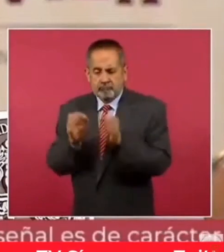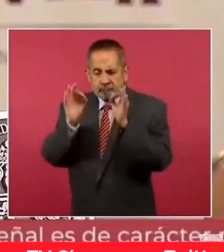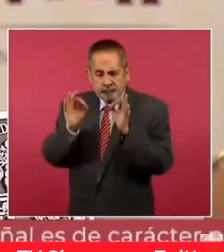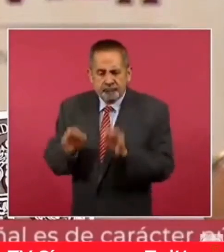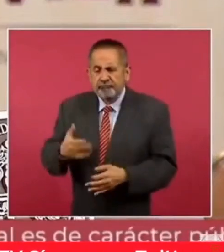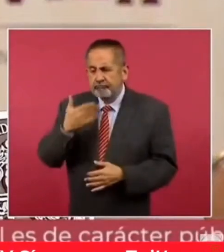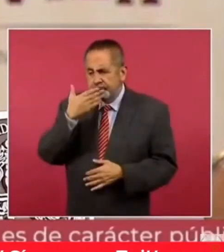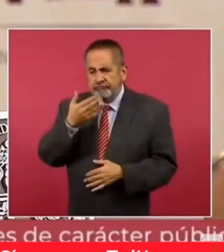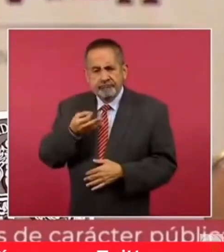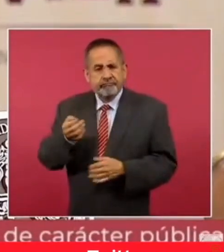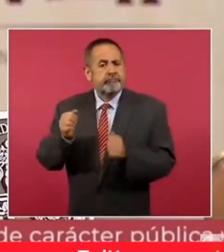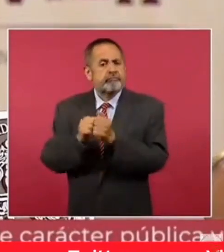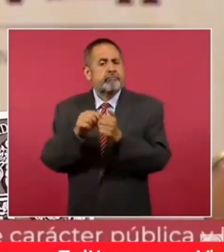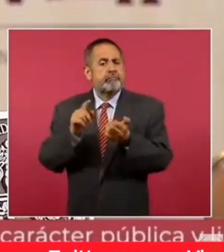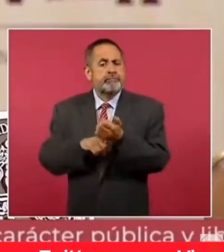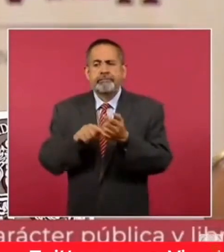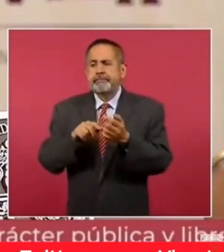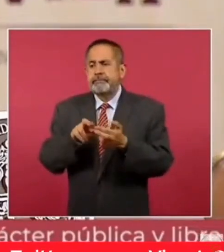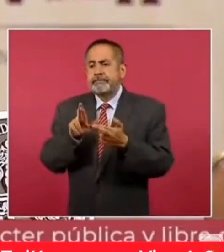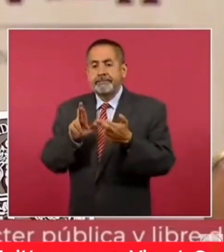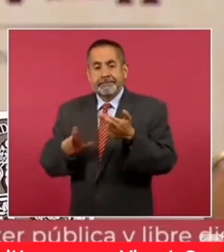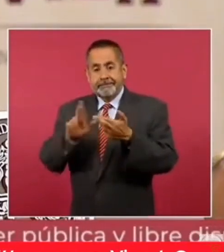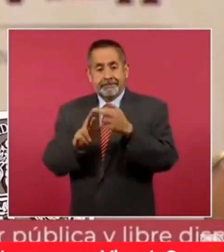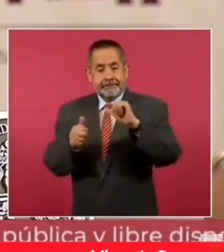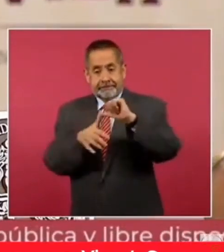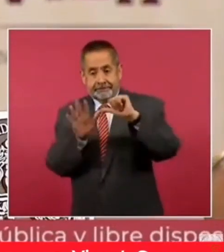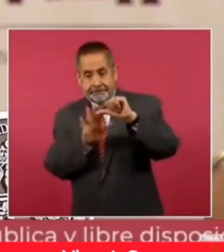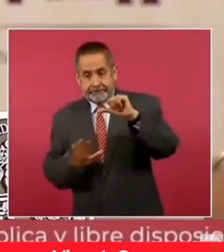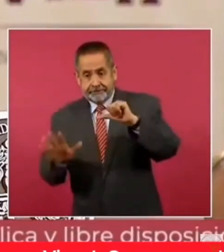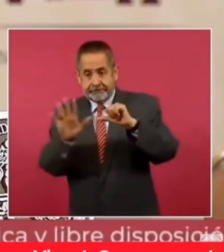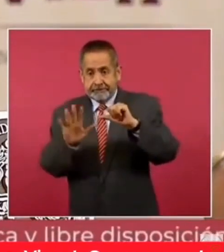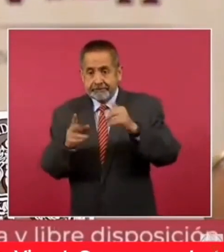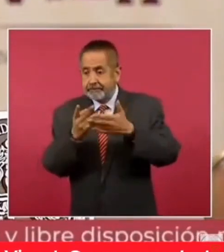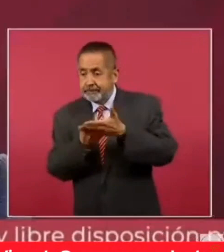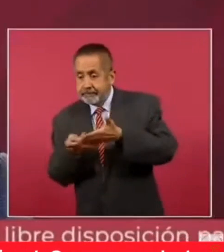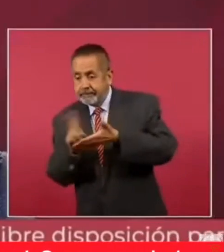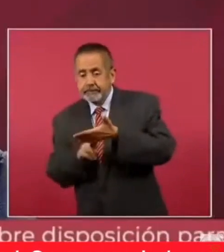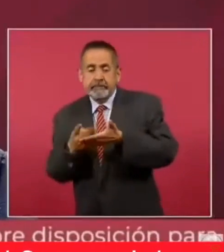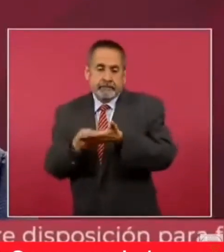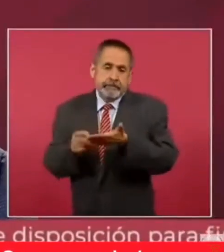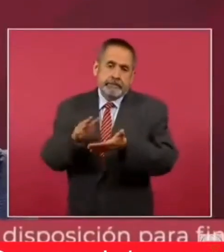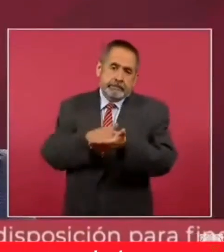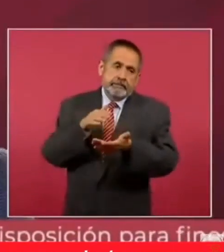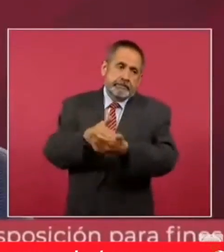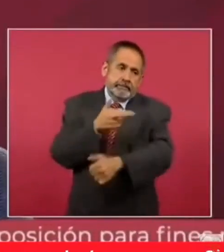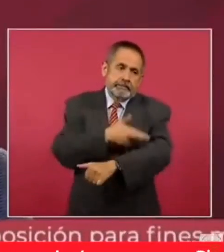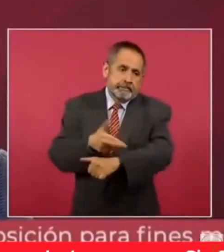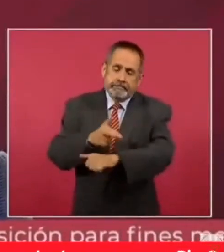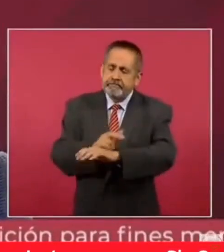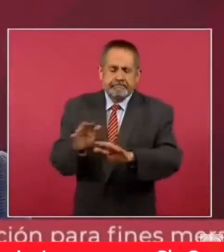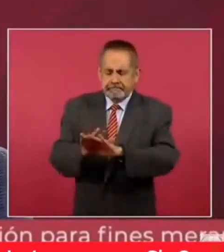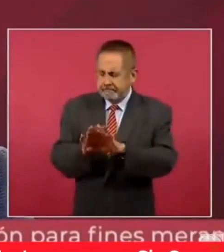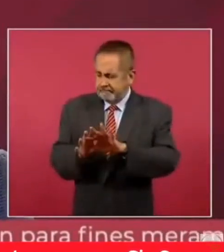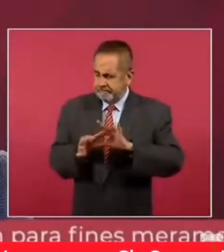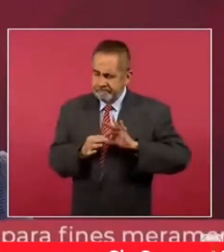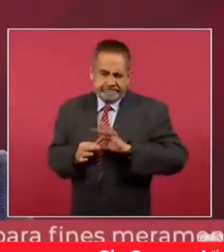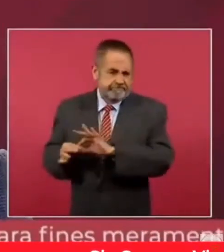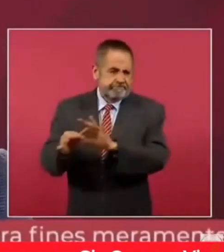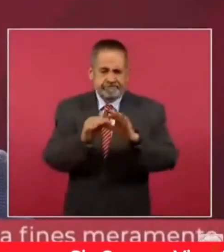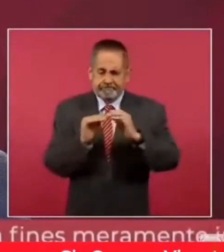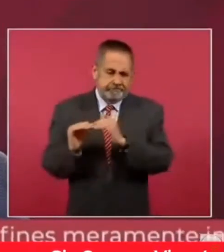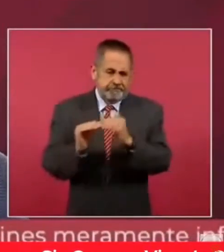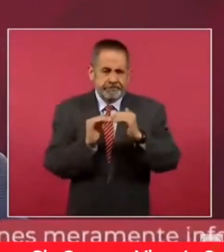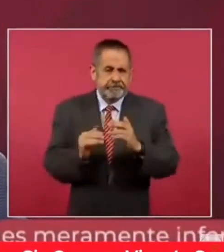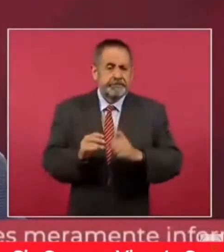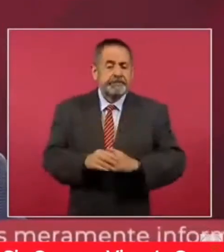insumos utilizados en la región, eliminando la duplicidad regulatoria entre los países hermanos. También